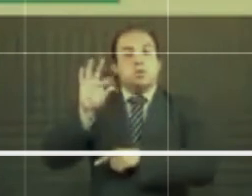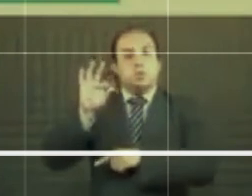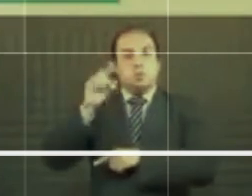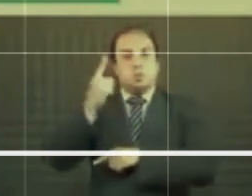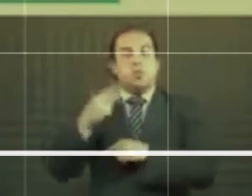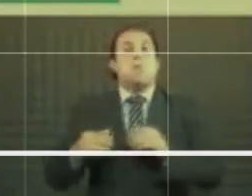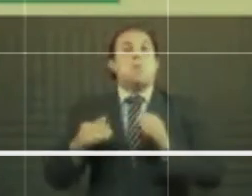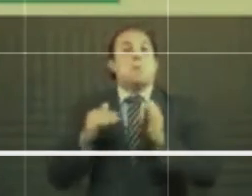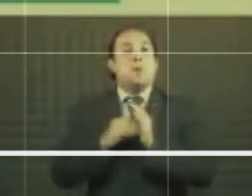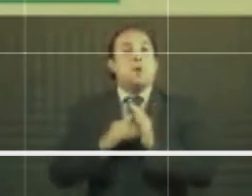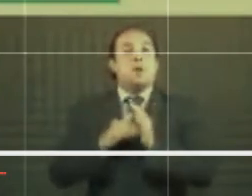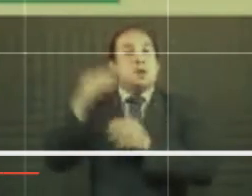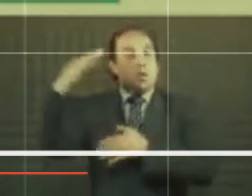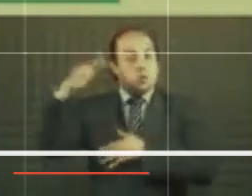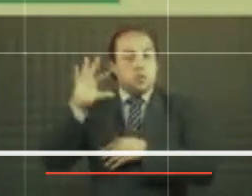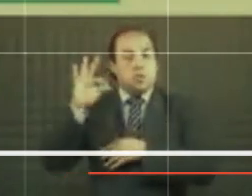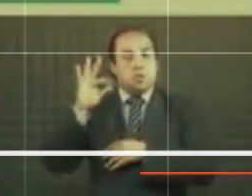de